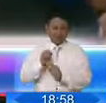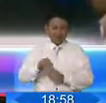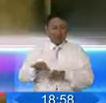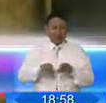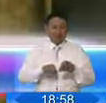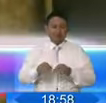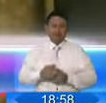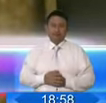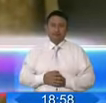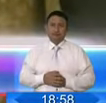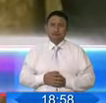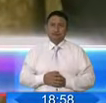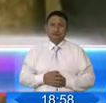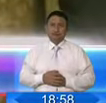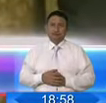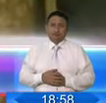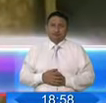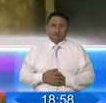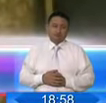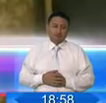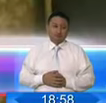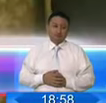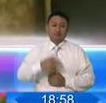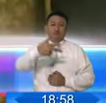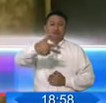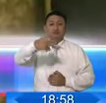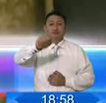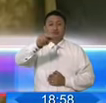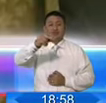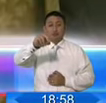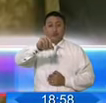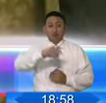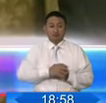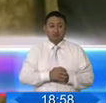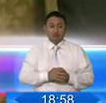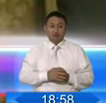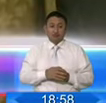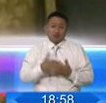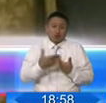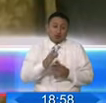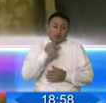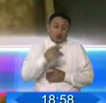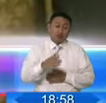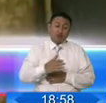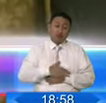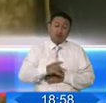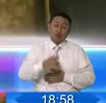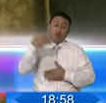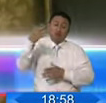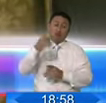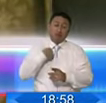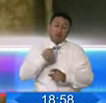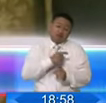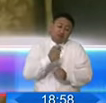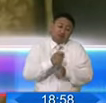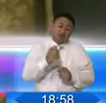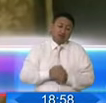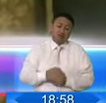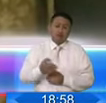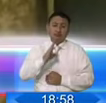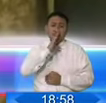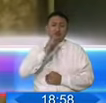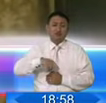enfatizó lo mismo podría ser un chapo guzmán cualquiera podría ser lo mismo declarase un presidio político y siempre